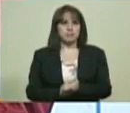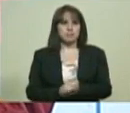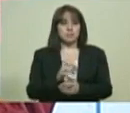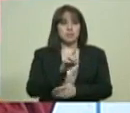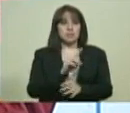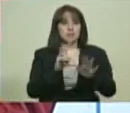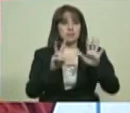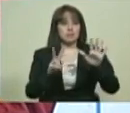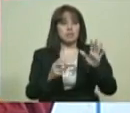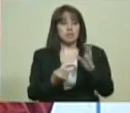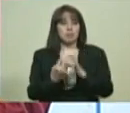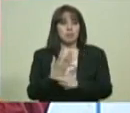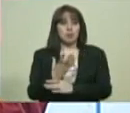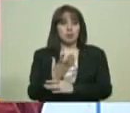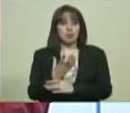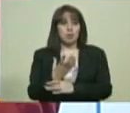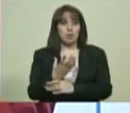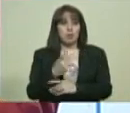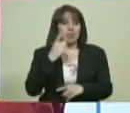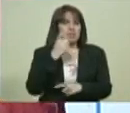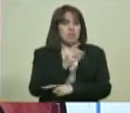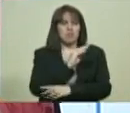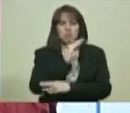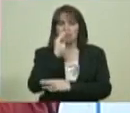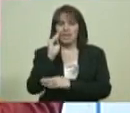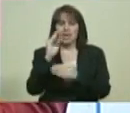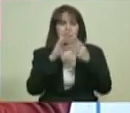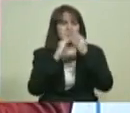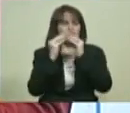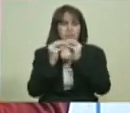17 de mayo, hay que cuidar todos los detalles.